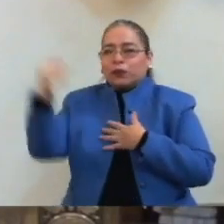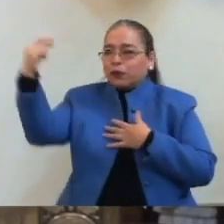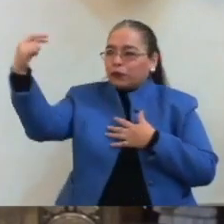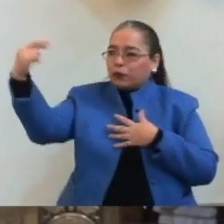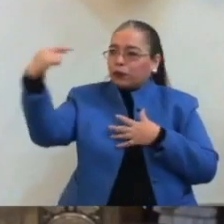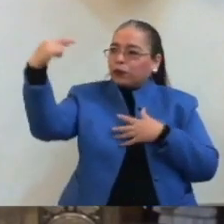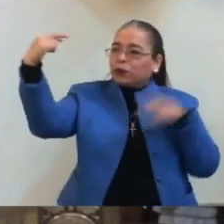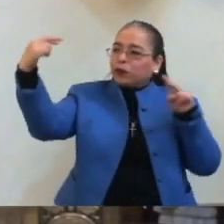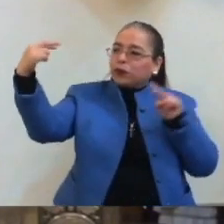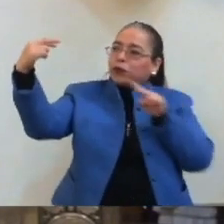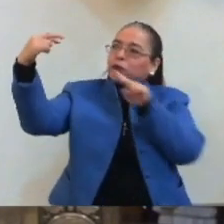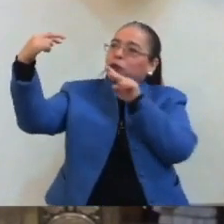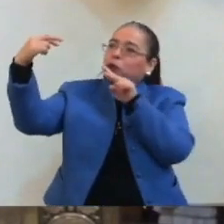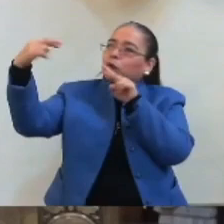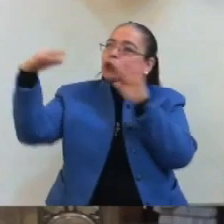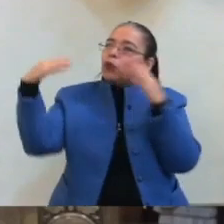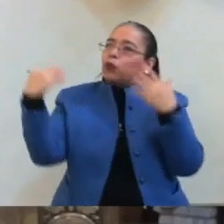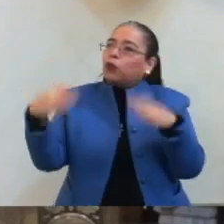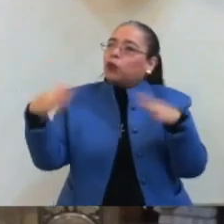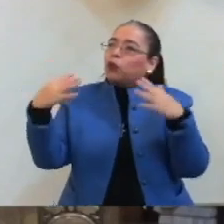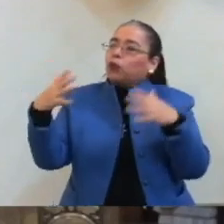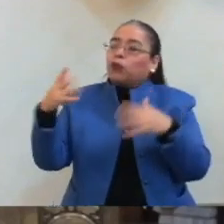siempre vocacional